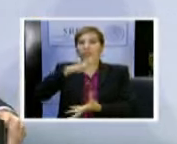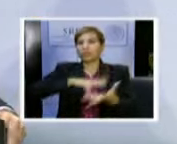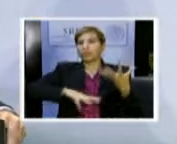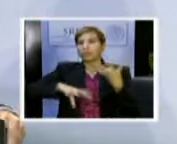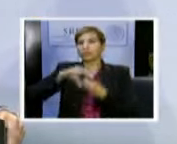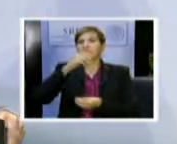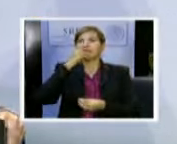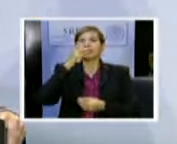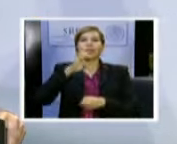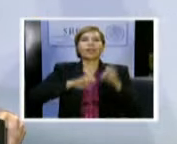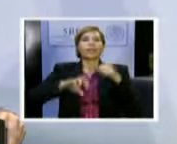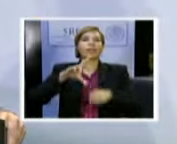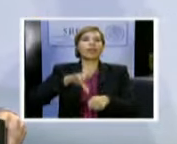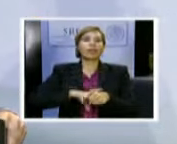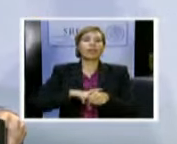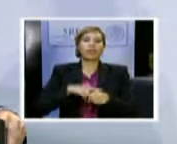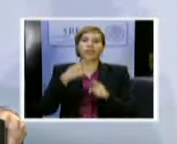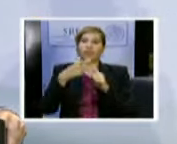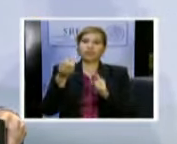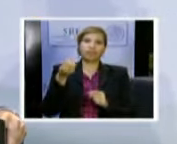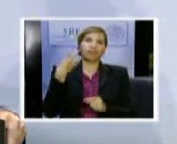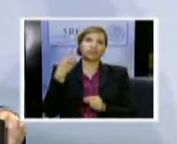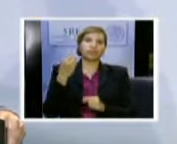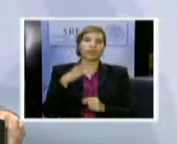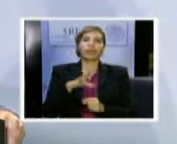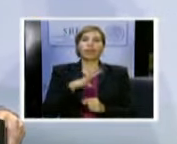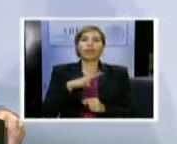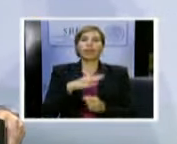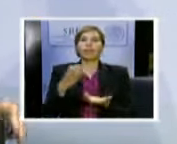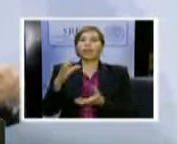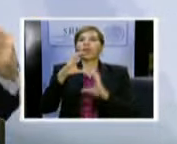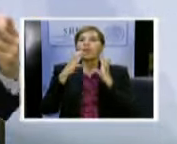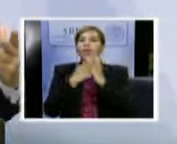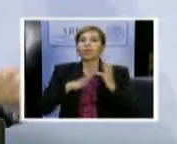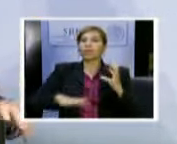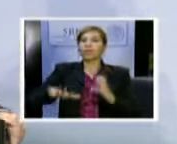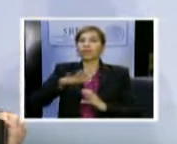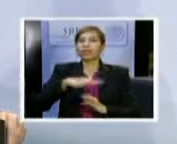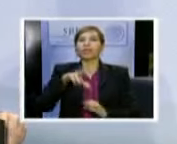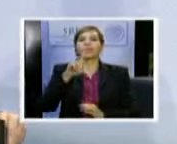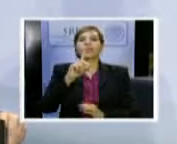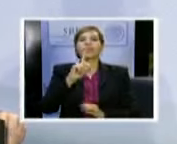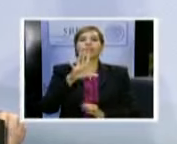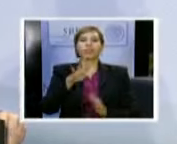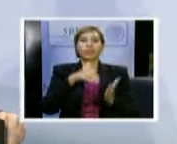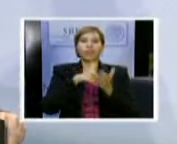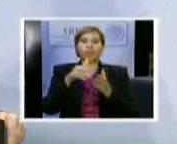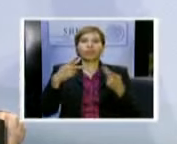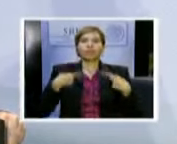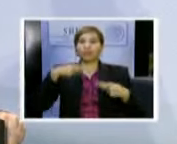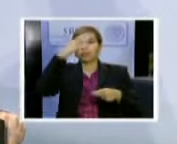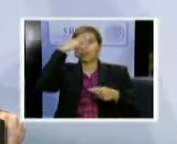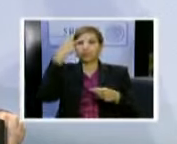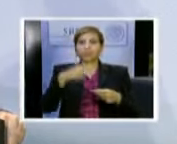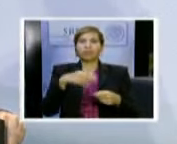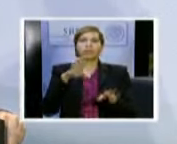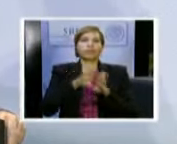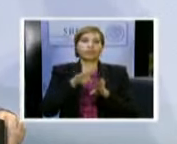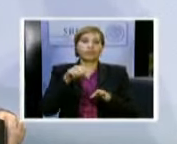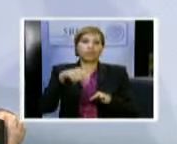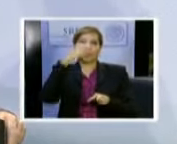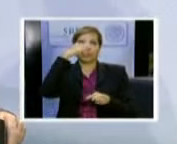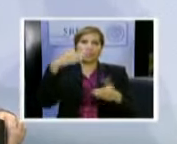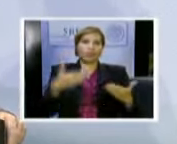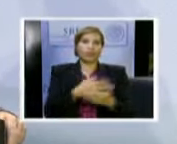mencionado el señor embajador y algunos otros ponentes, tenemos una comunidad de 35 millones de mexicanos y mexicoamericanos